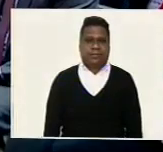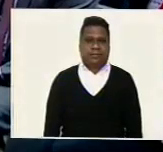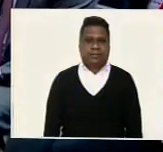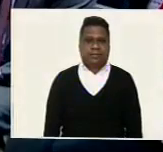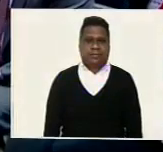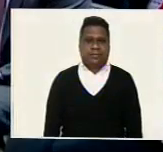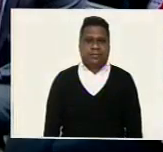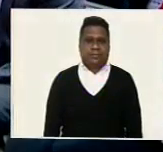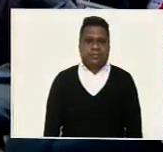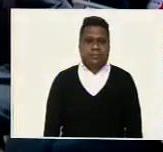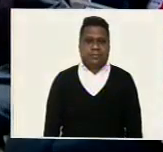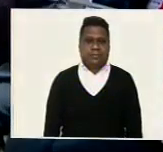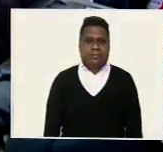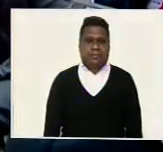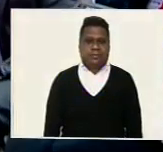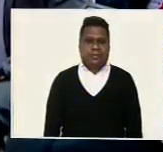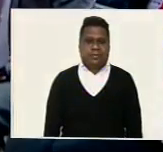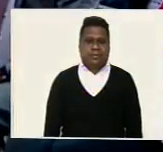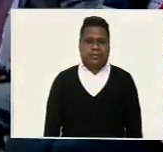No, no puede ser.